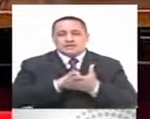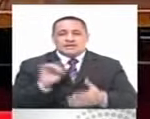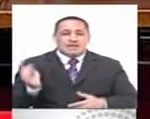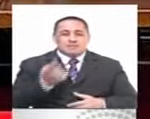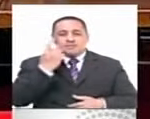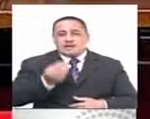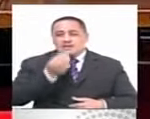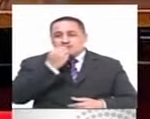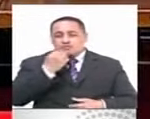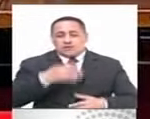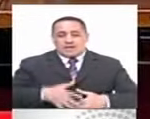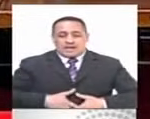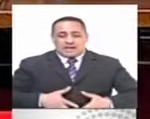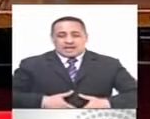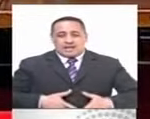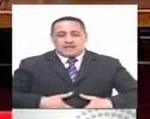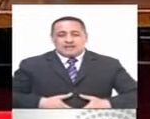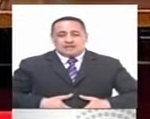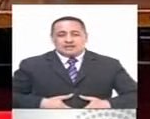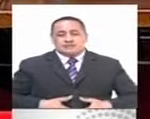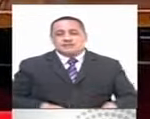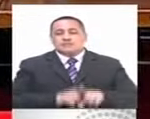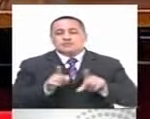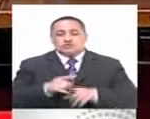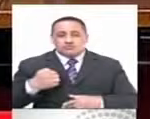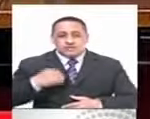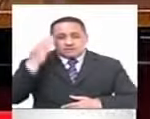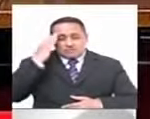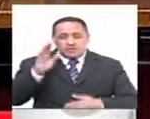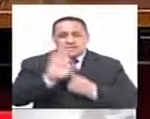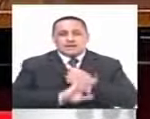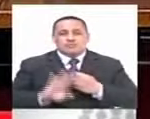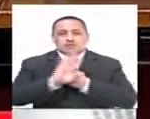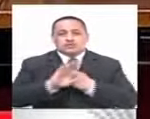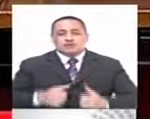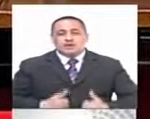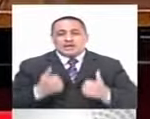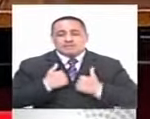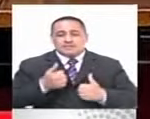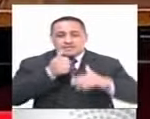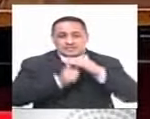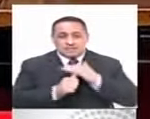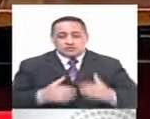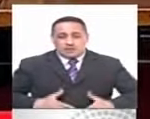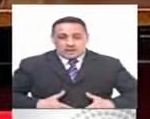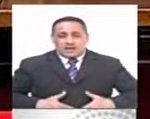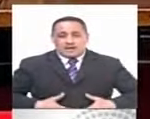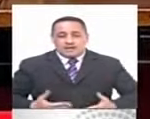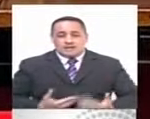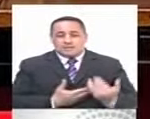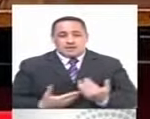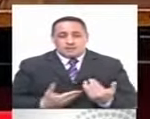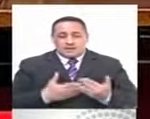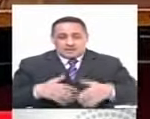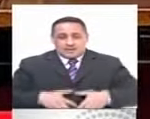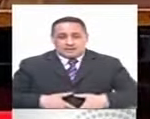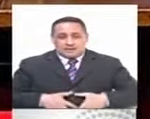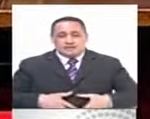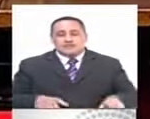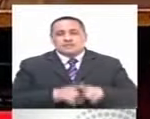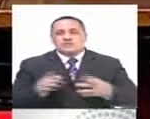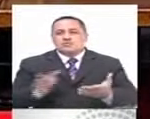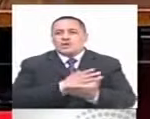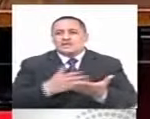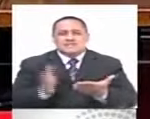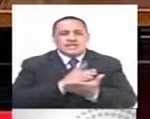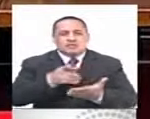alimentación comienza en el vientre? ¿Acaso no sabemos que la protección a la vida comienza en el vientre? Sin embargo, no existe nada de